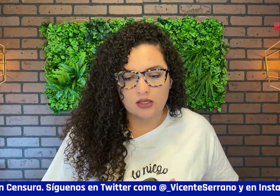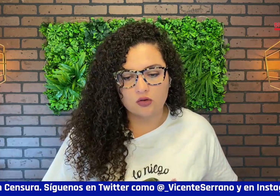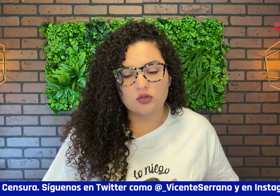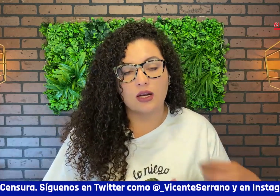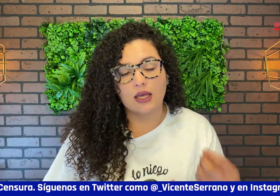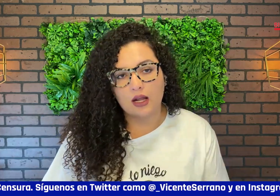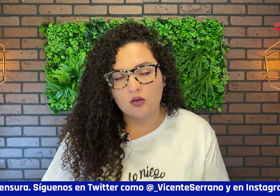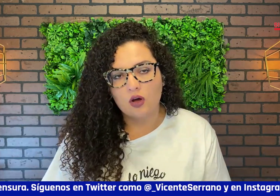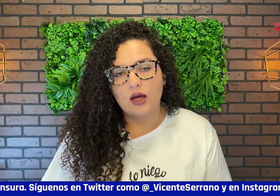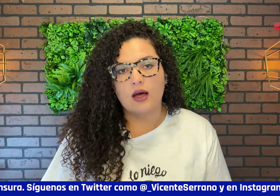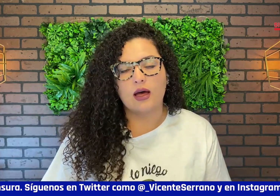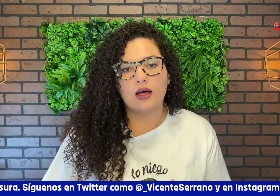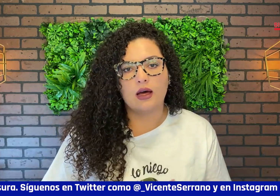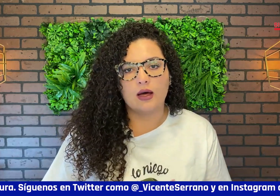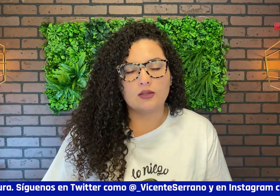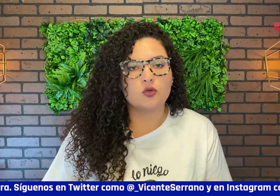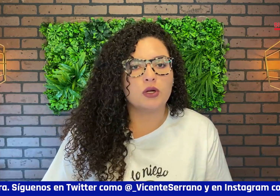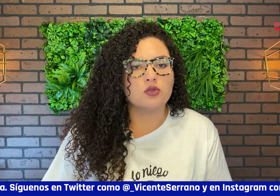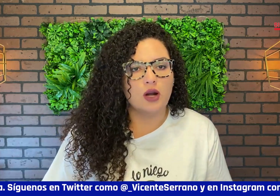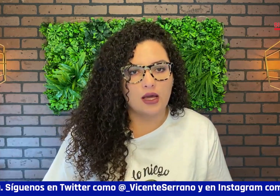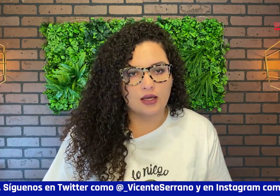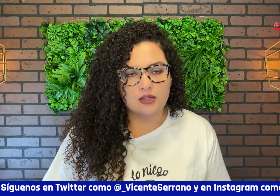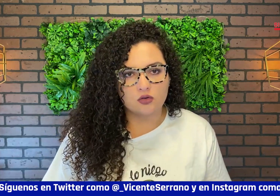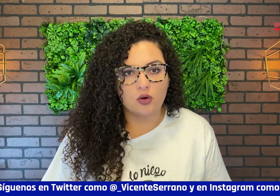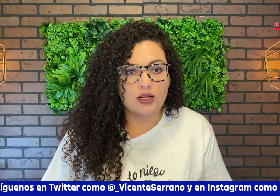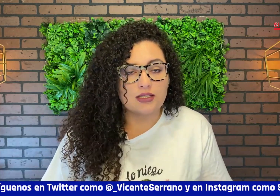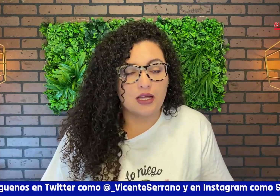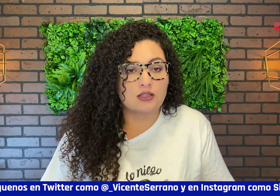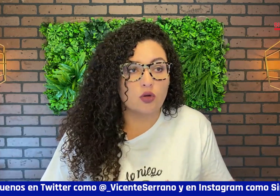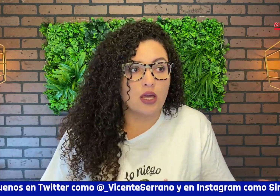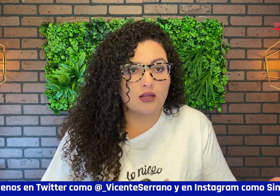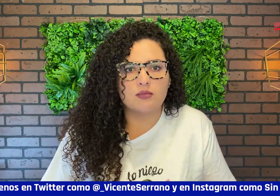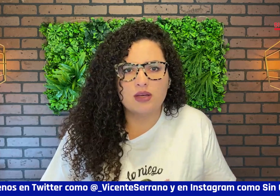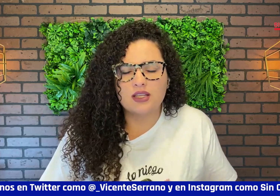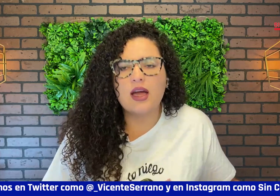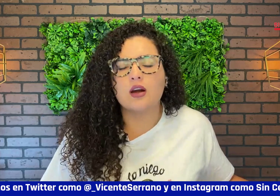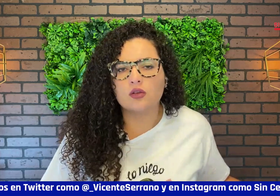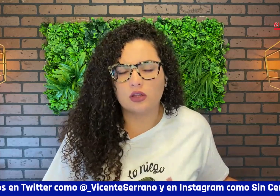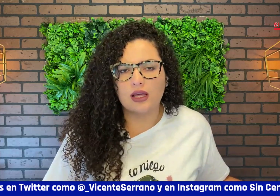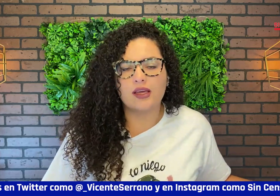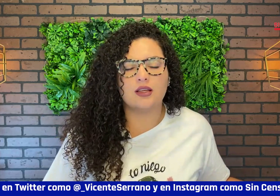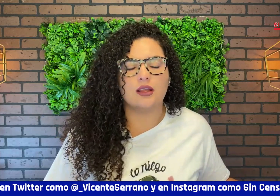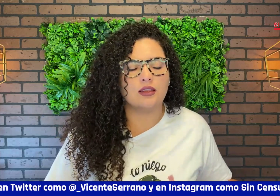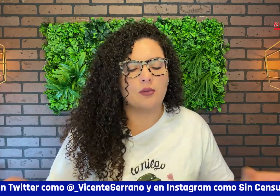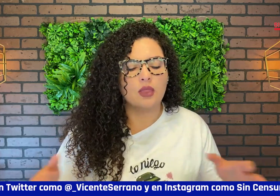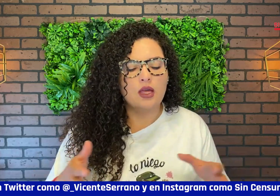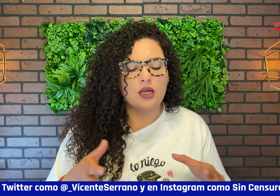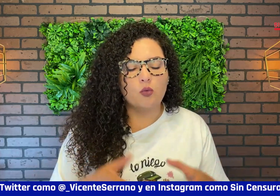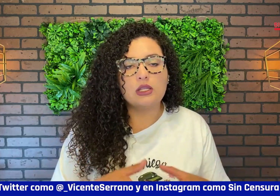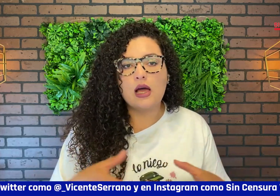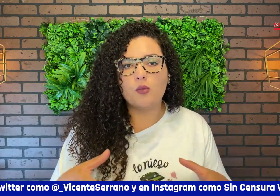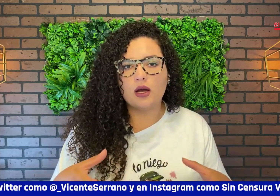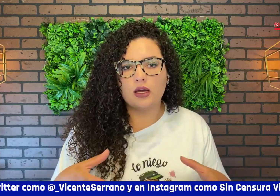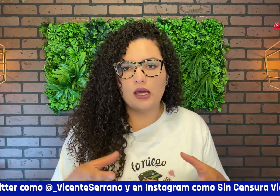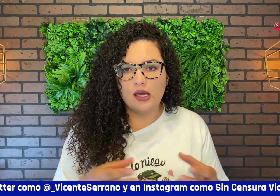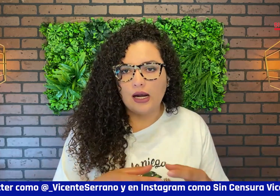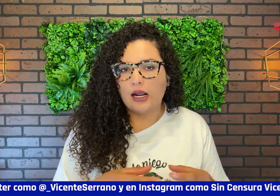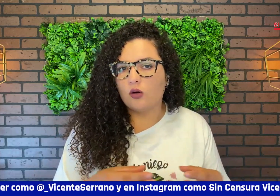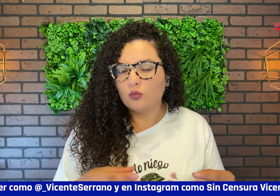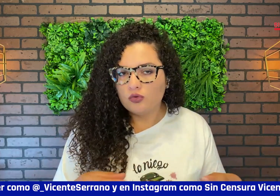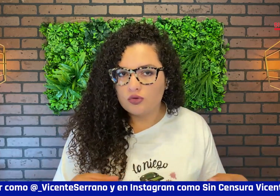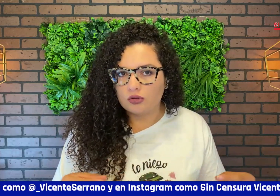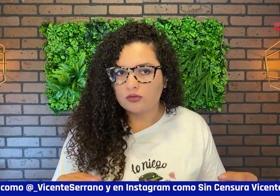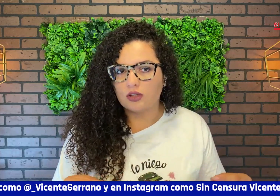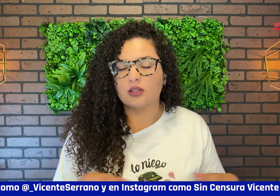yunes, sino cercano a estos personajes a los cuales estás o quieres investigar, ¿no? ¿De qué se trata? Y Cuitláhuac